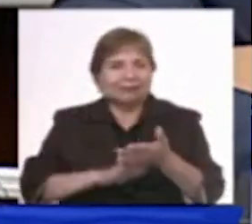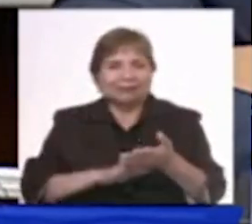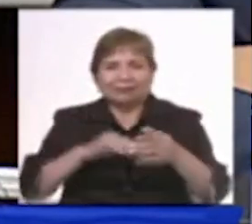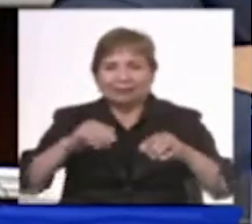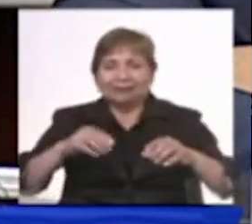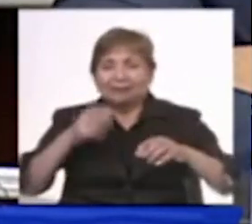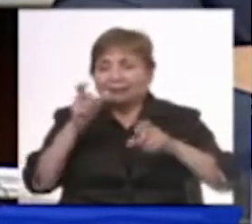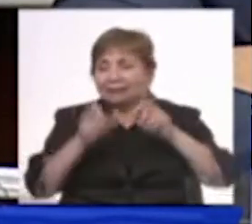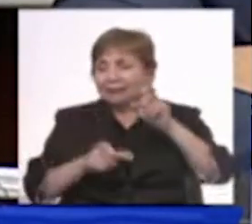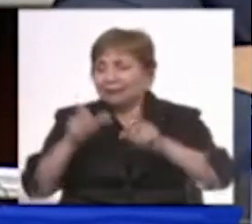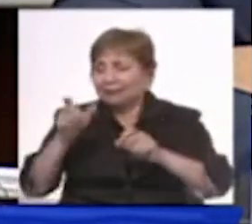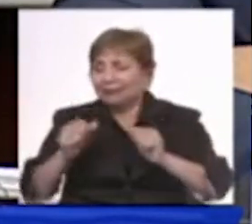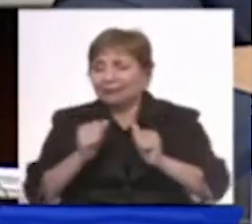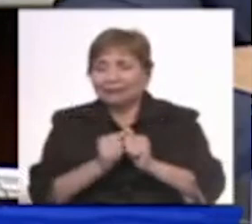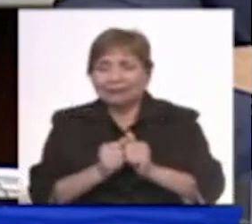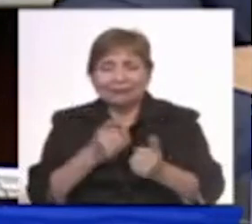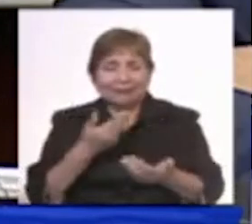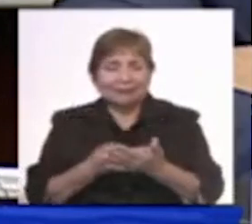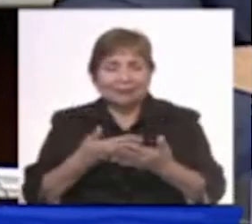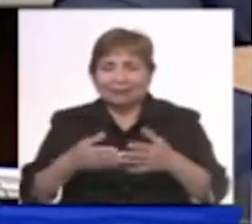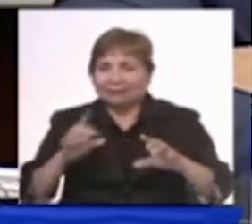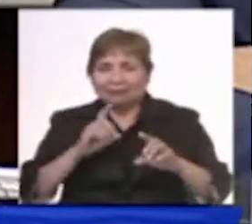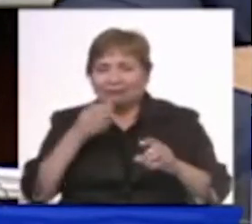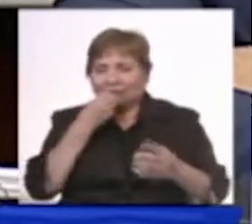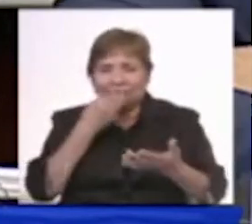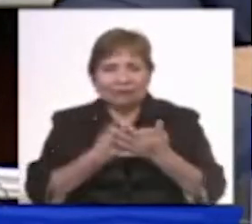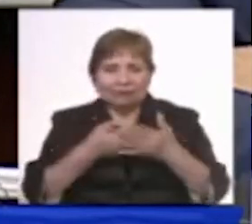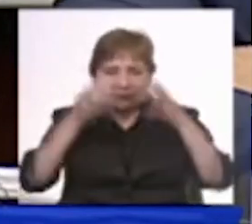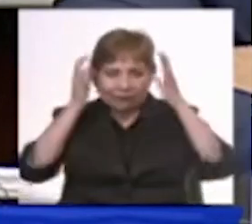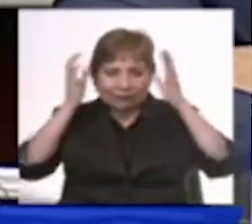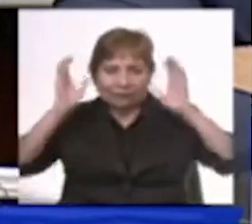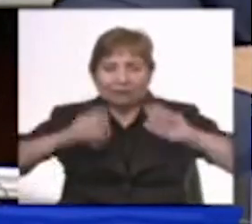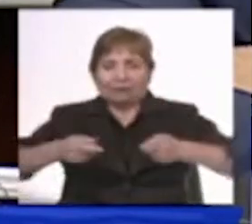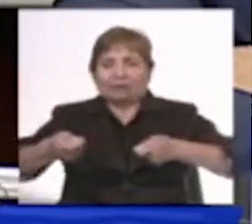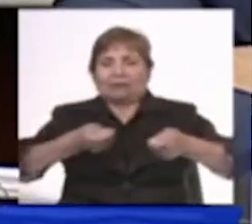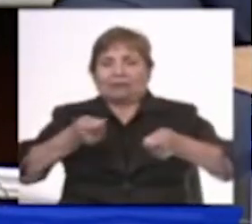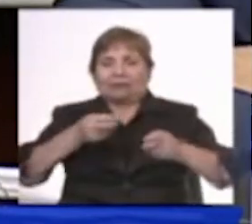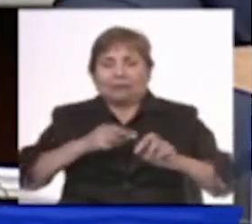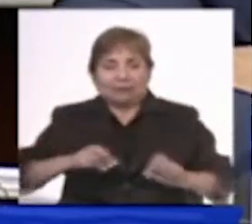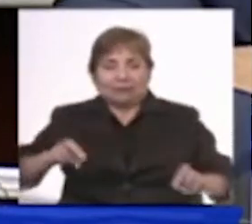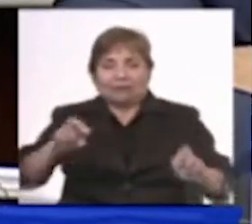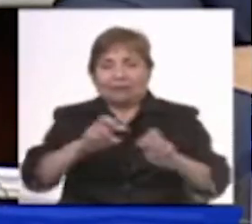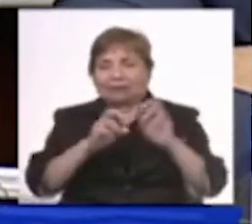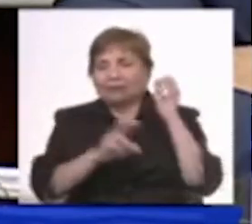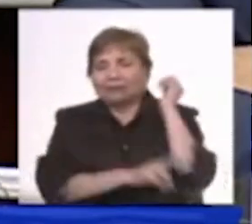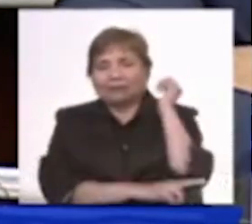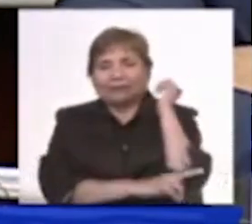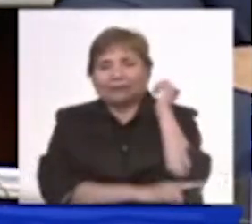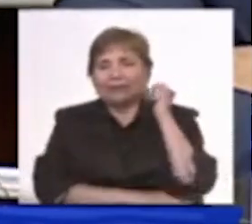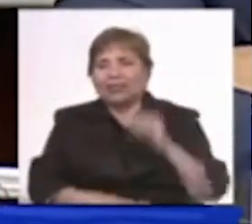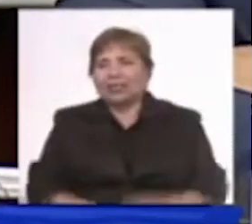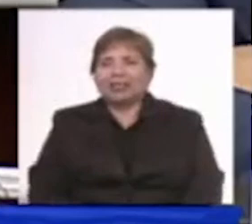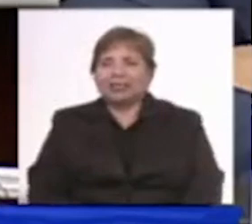en la ciudadanía, ciudadanía que evidentemente no está muy de acuerdo con la gestión que realiza el Parlamento Nacional.